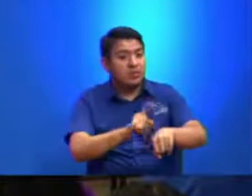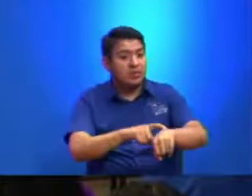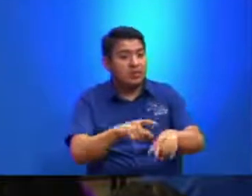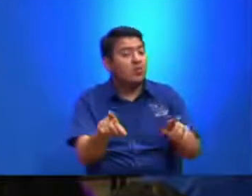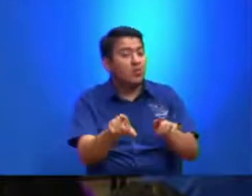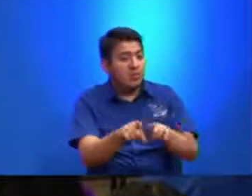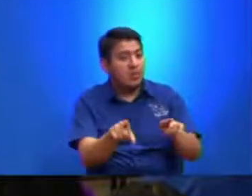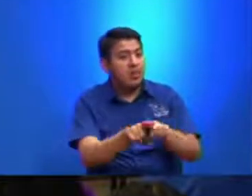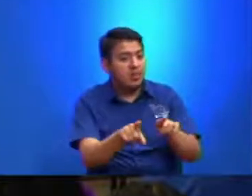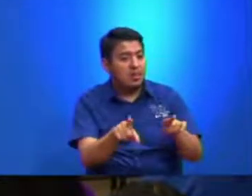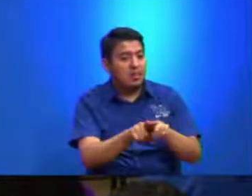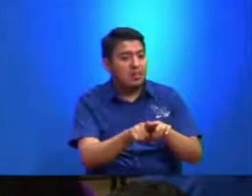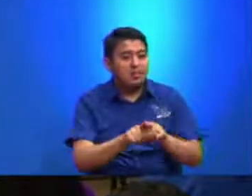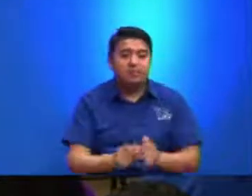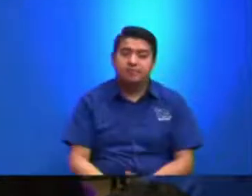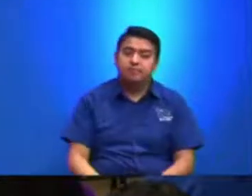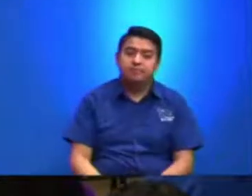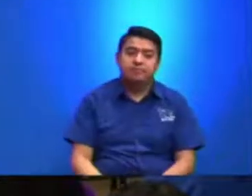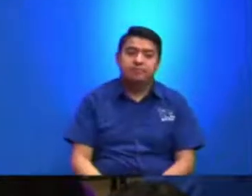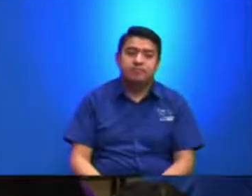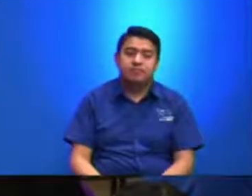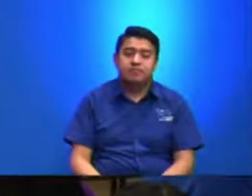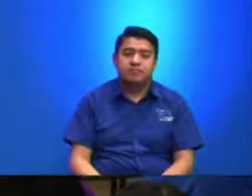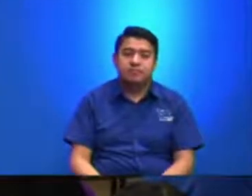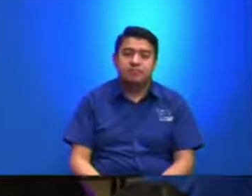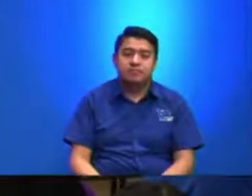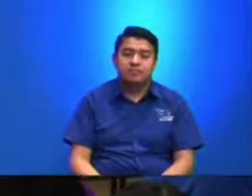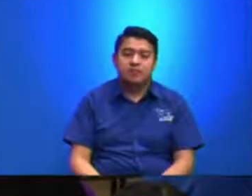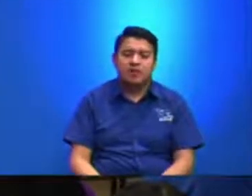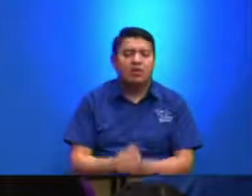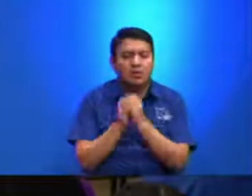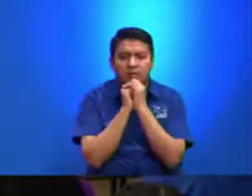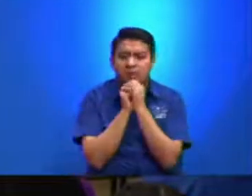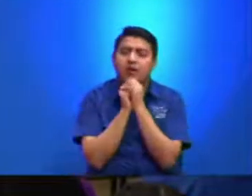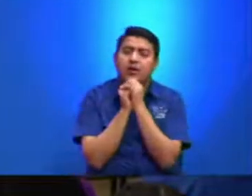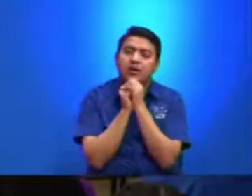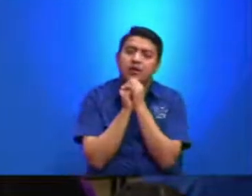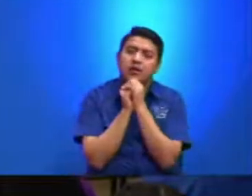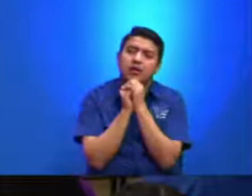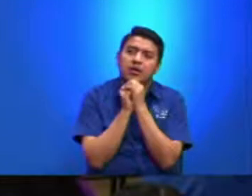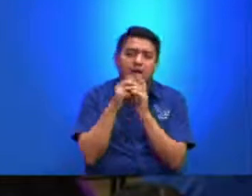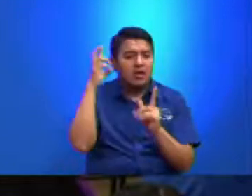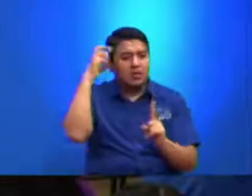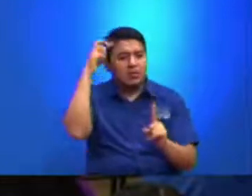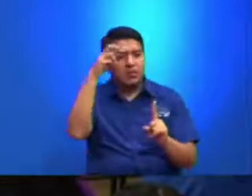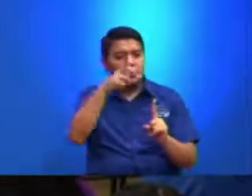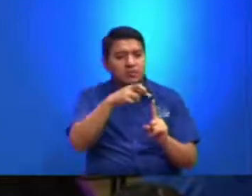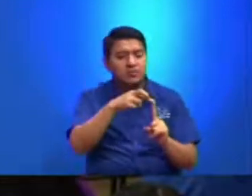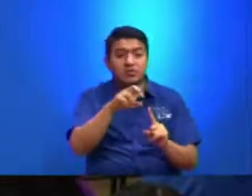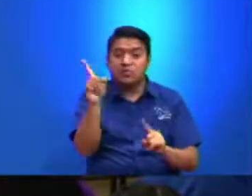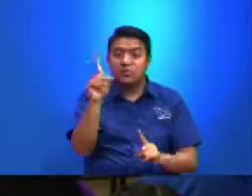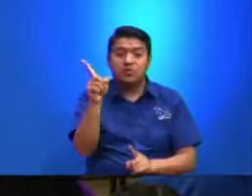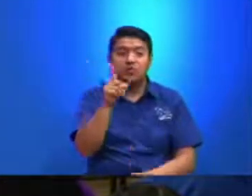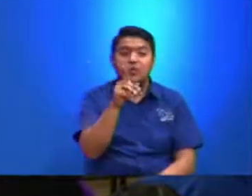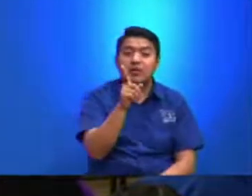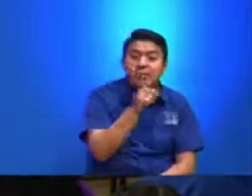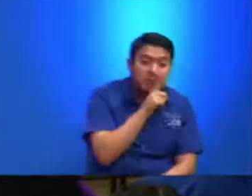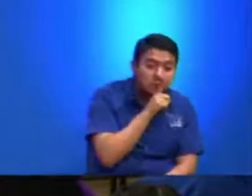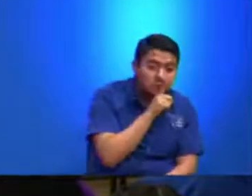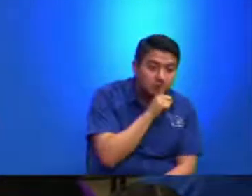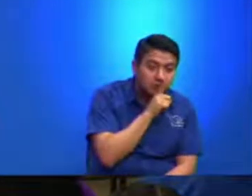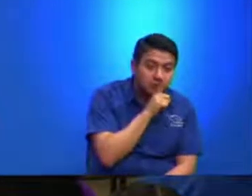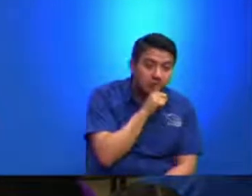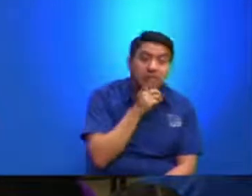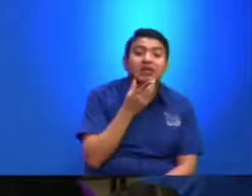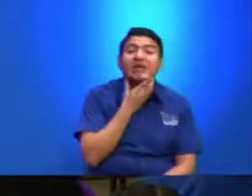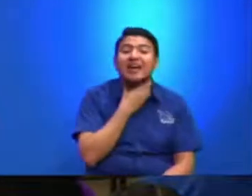similar, quizá no igual, pudiéramos orar. Porque el propósito de no callar, de que nuestra